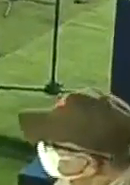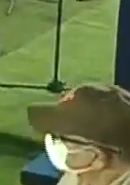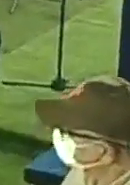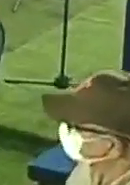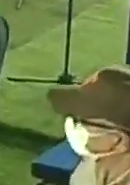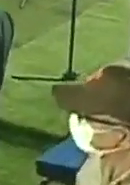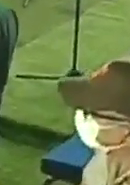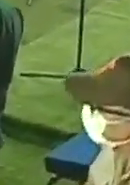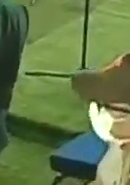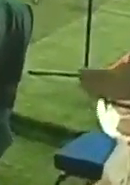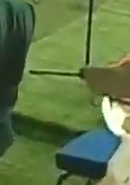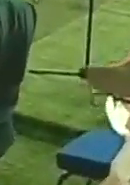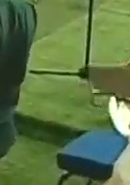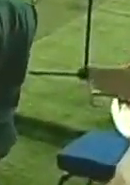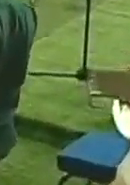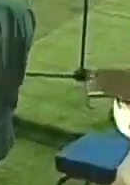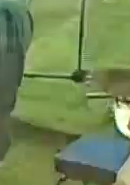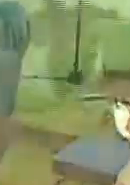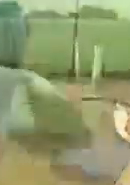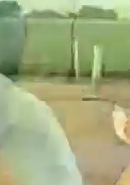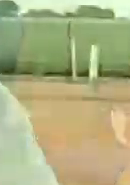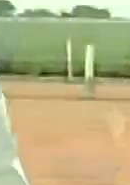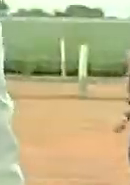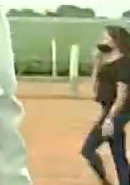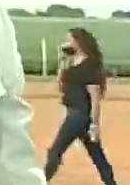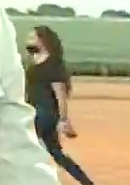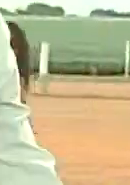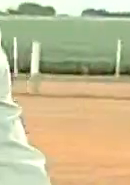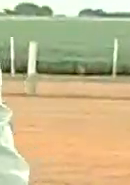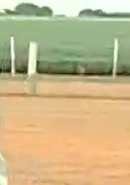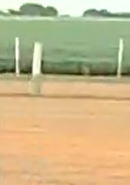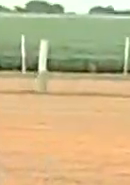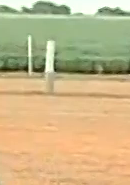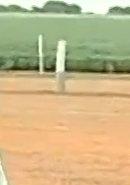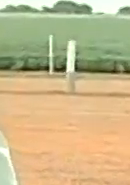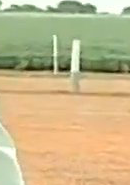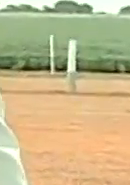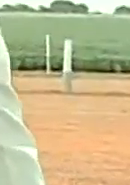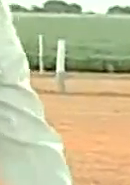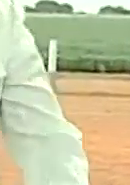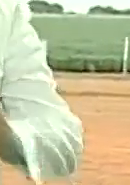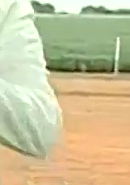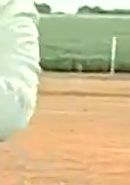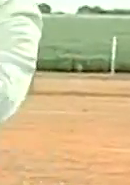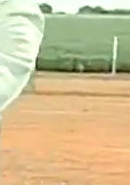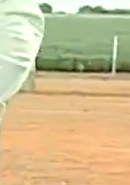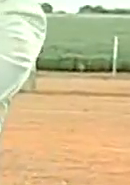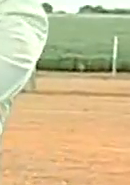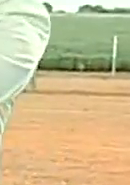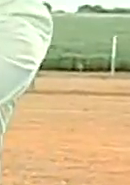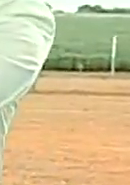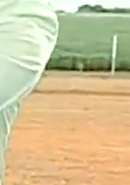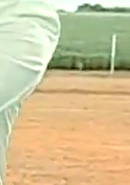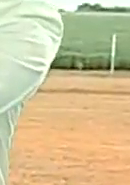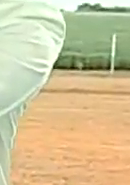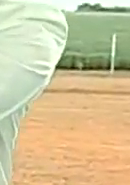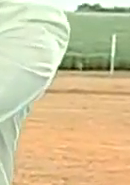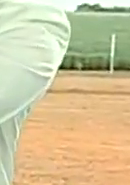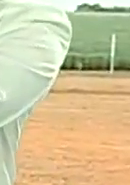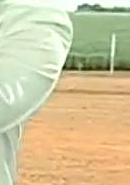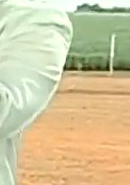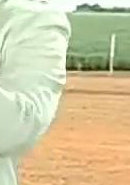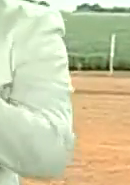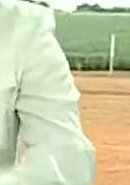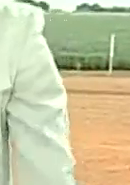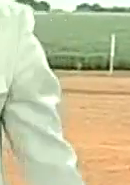Y este Venezuela, tierra de alegría, tierra de bacán. Dale duro ese joropo, Manuel